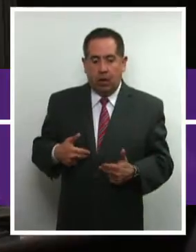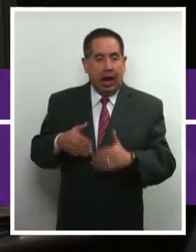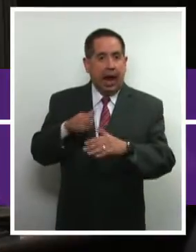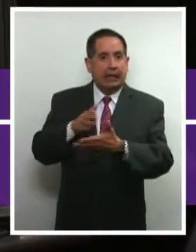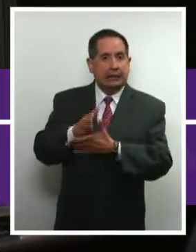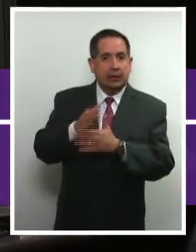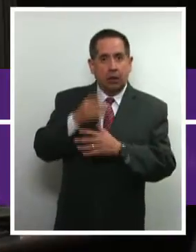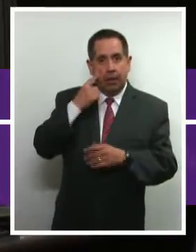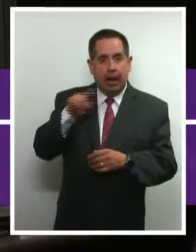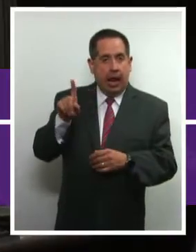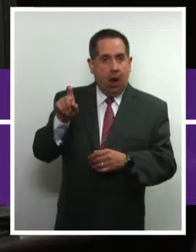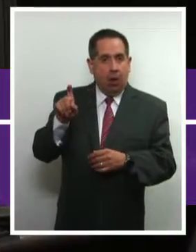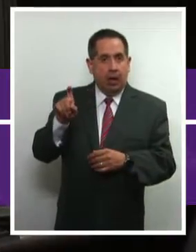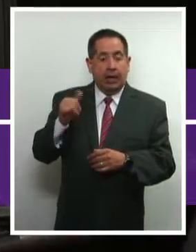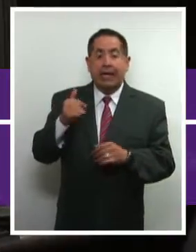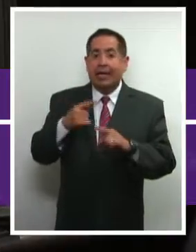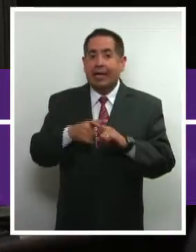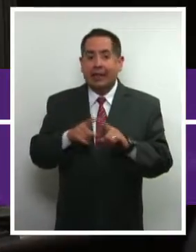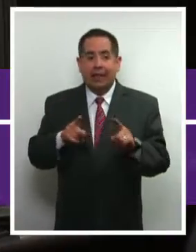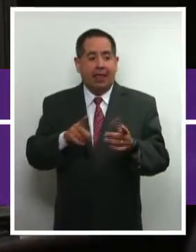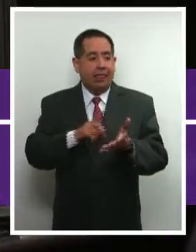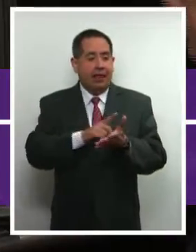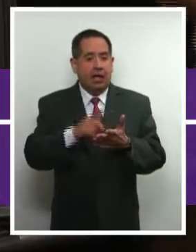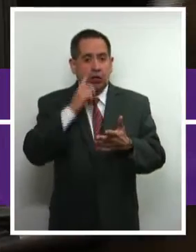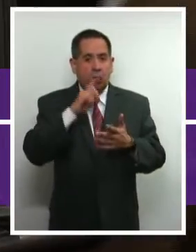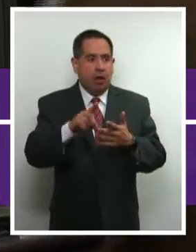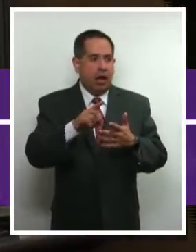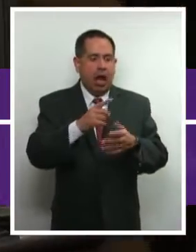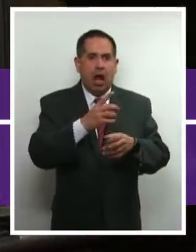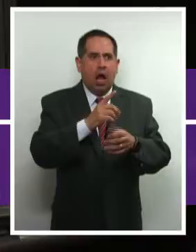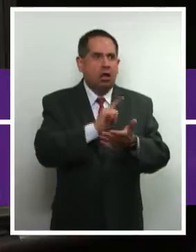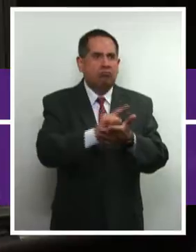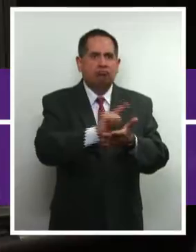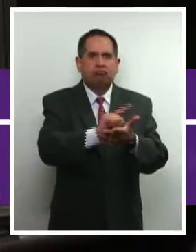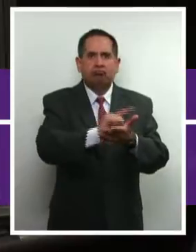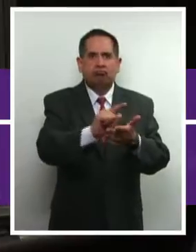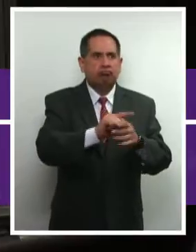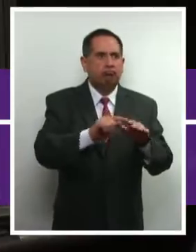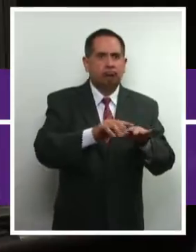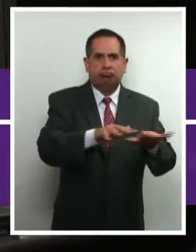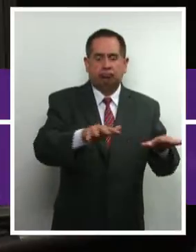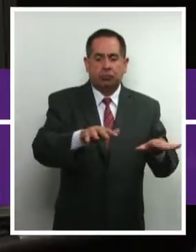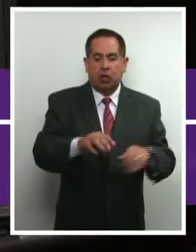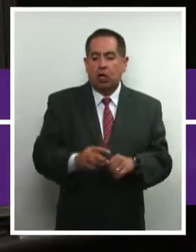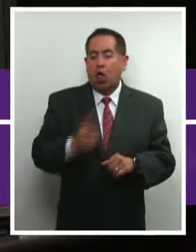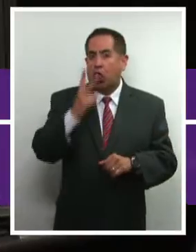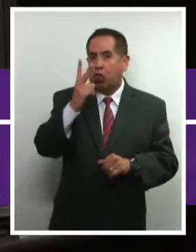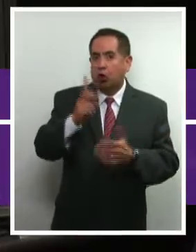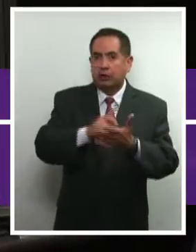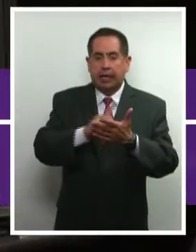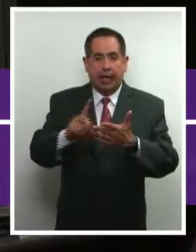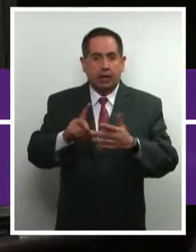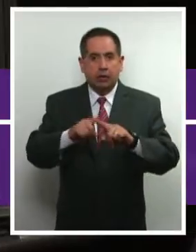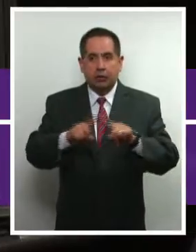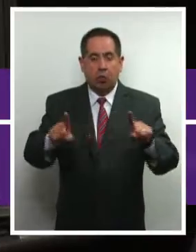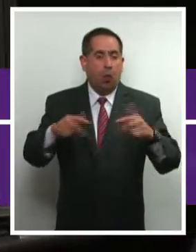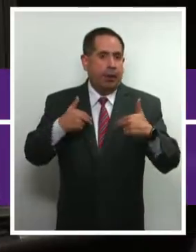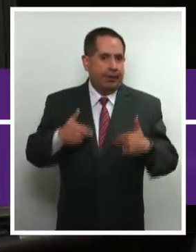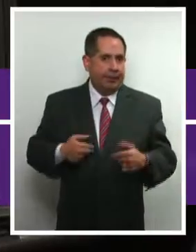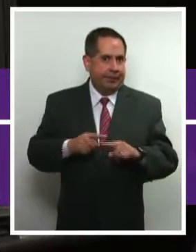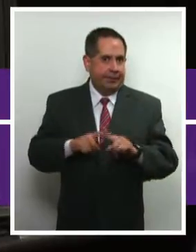al agua y el derecho de saneamiento. Se trata de dos derechos